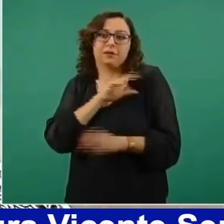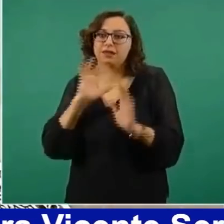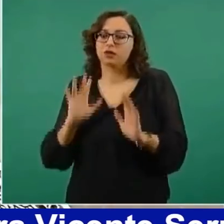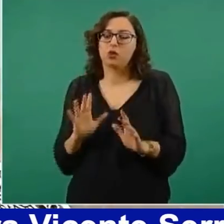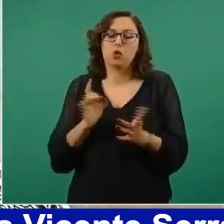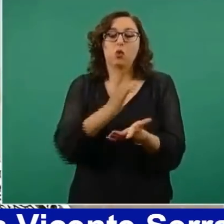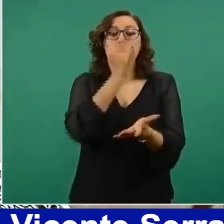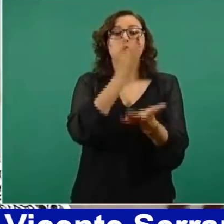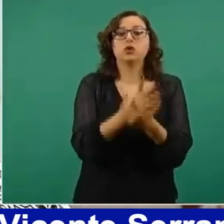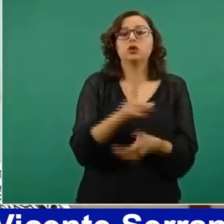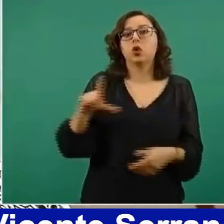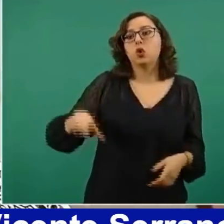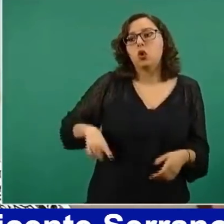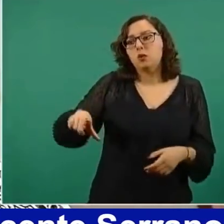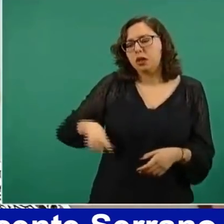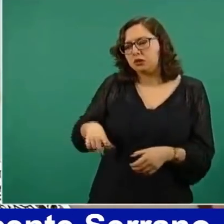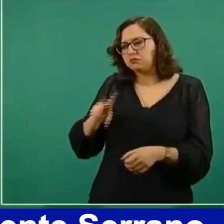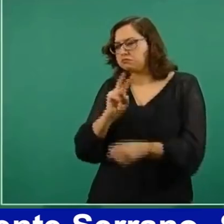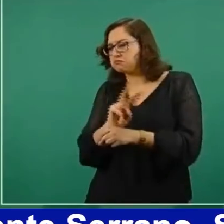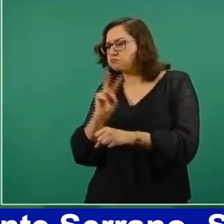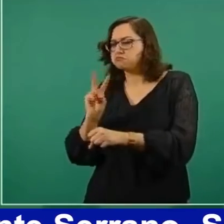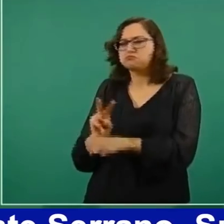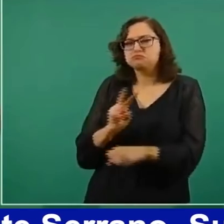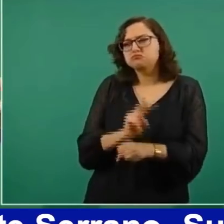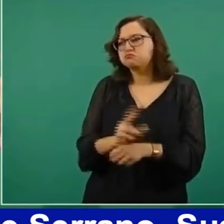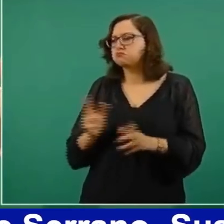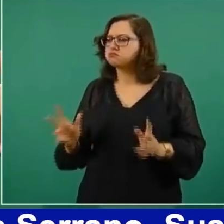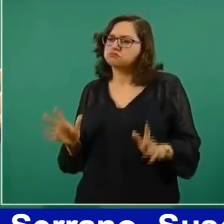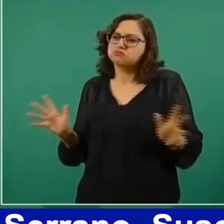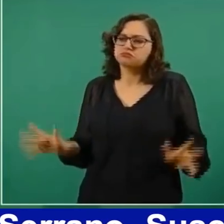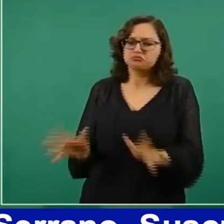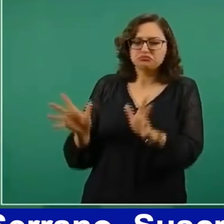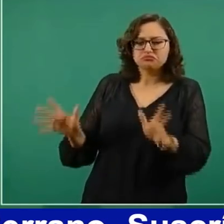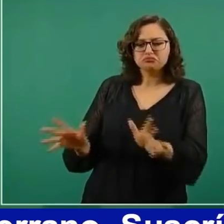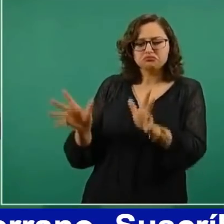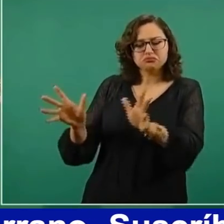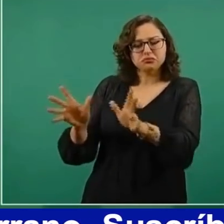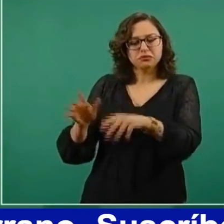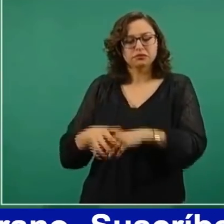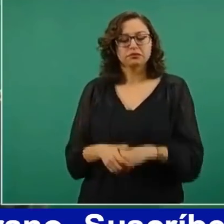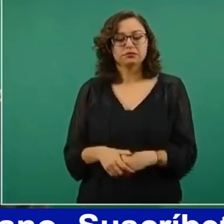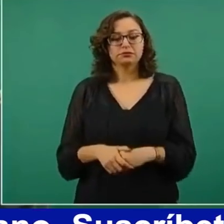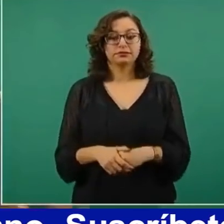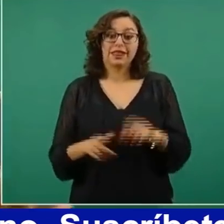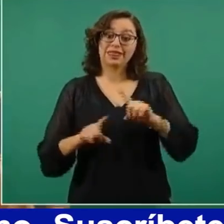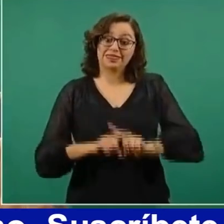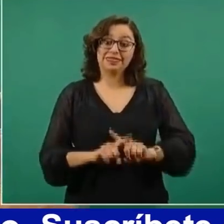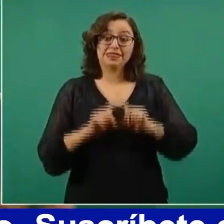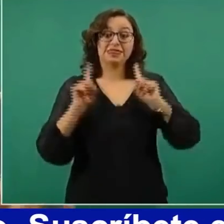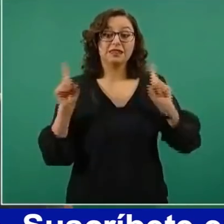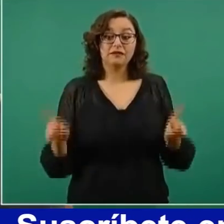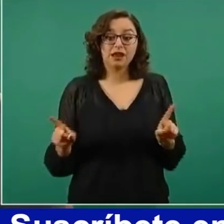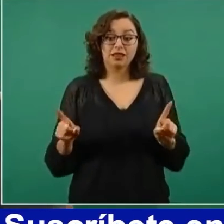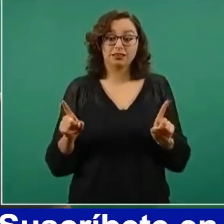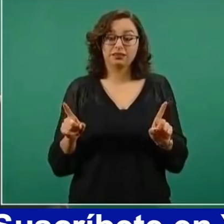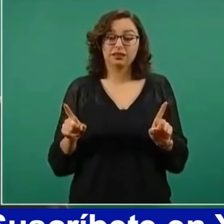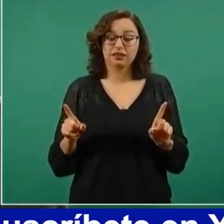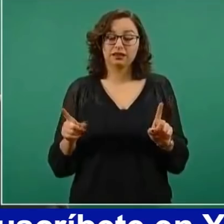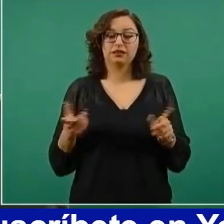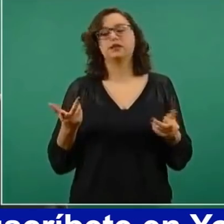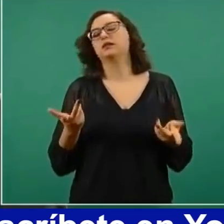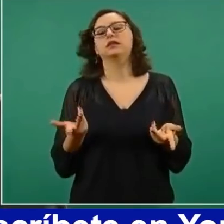regular, orientar y fomentar que eso tenga buen camino. Es muy distinto a las asociaciones